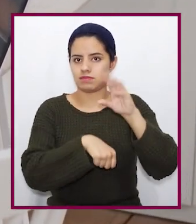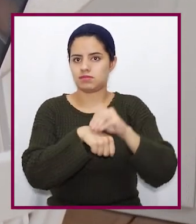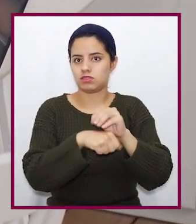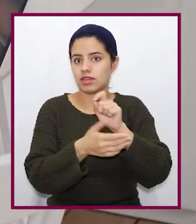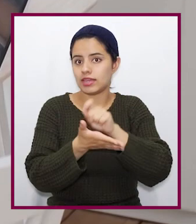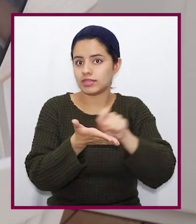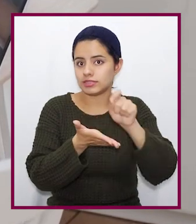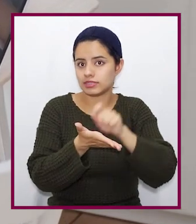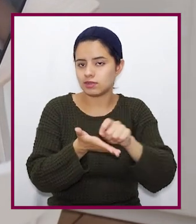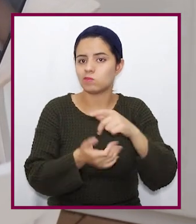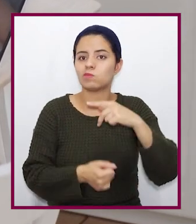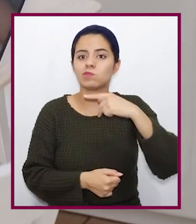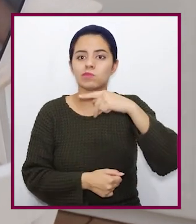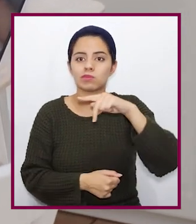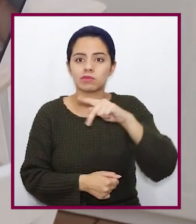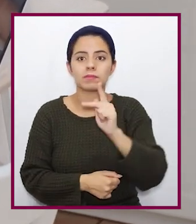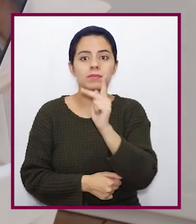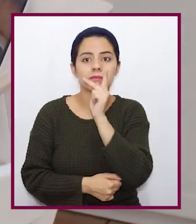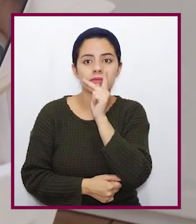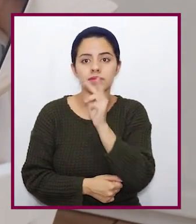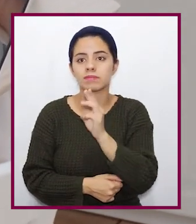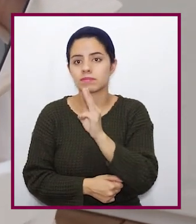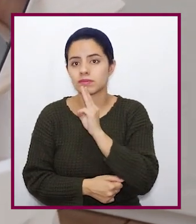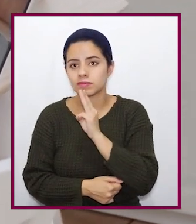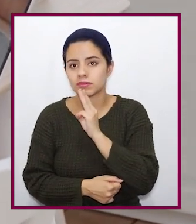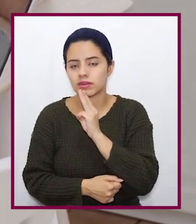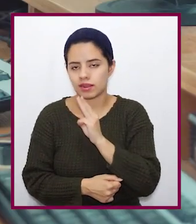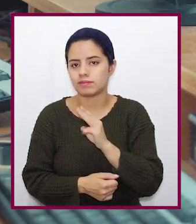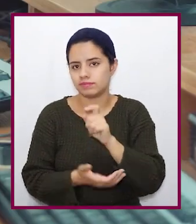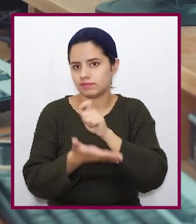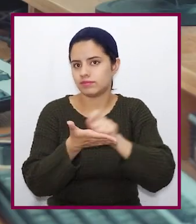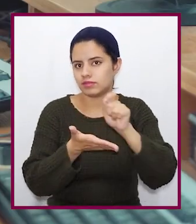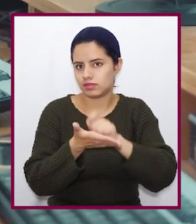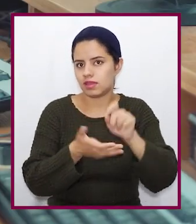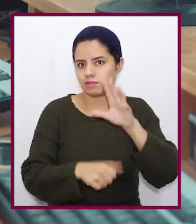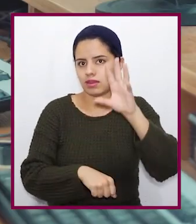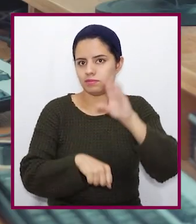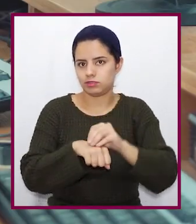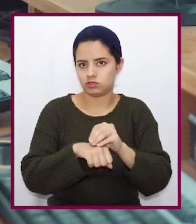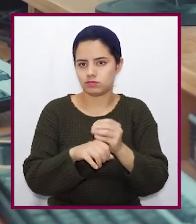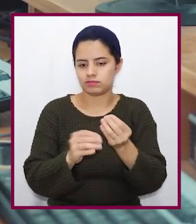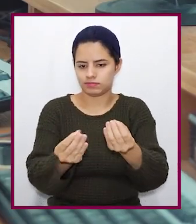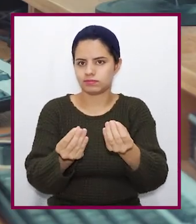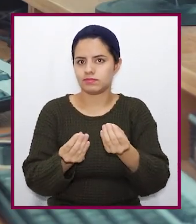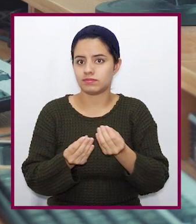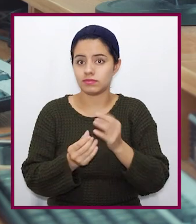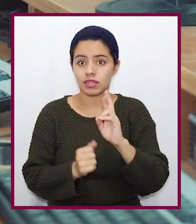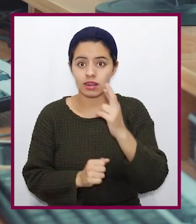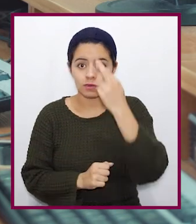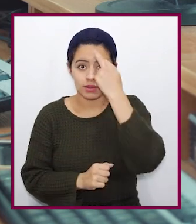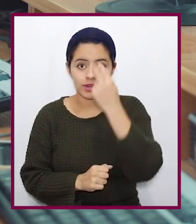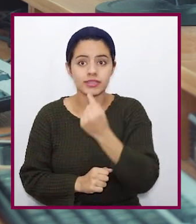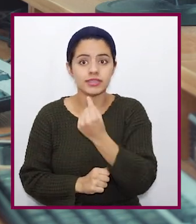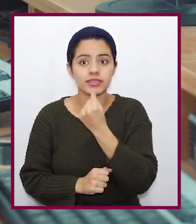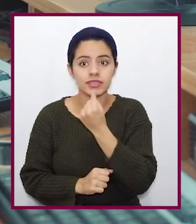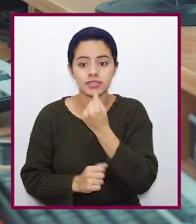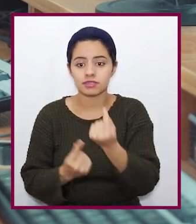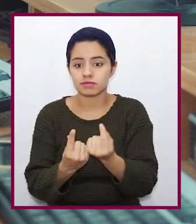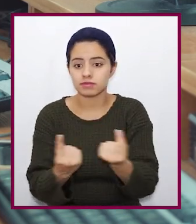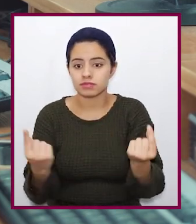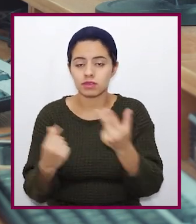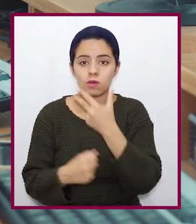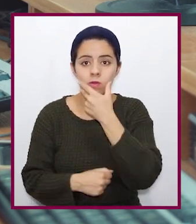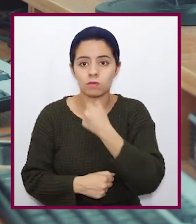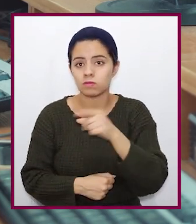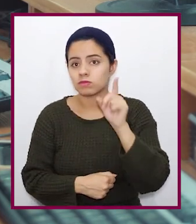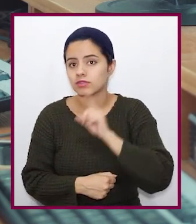explícito de sus padres o tutores para hacerlo. Recuerden que los niños y niñas también tienen